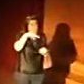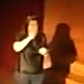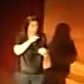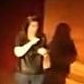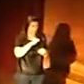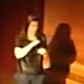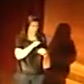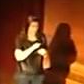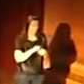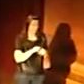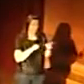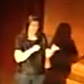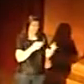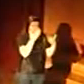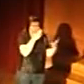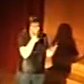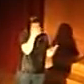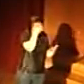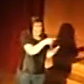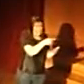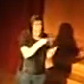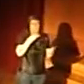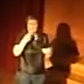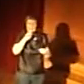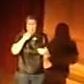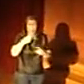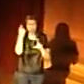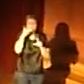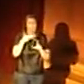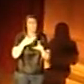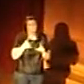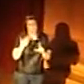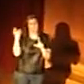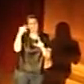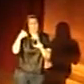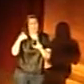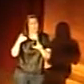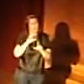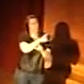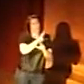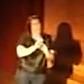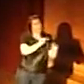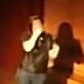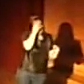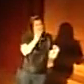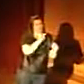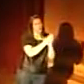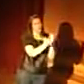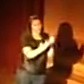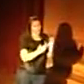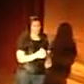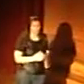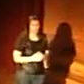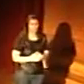Reina Isabel II y de marrón lo que hizo fue plasmarlo en el cuadro para que lo tuviera la reina en su colección otro